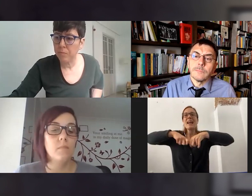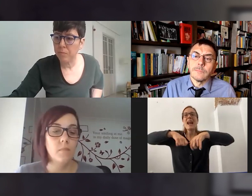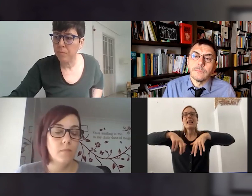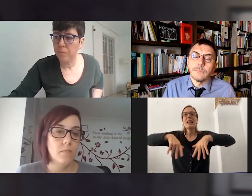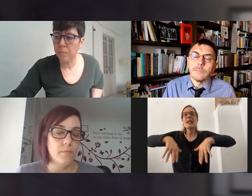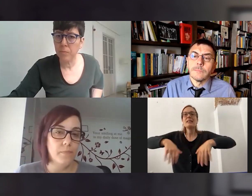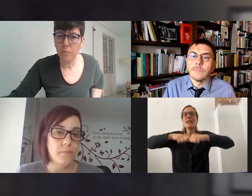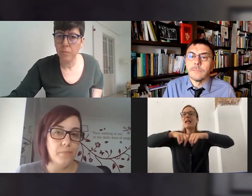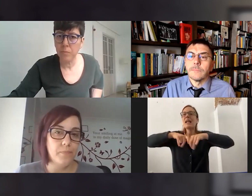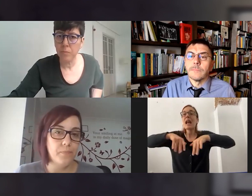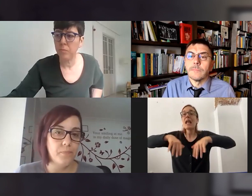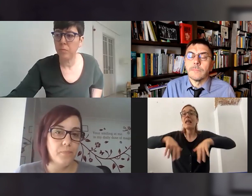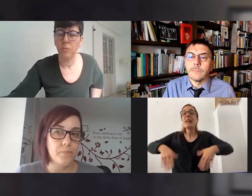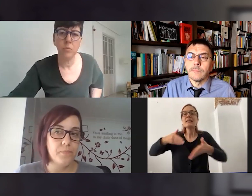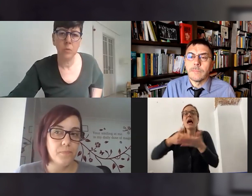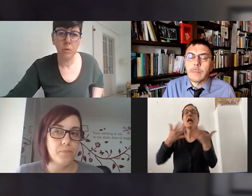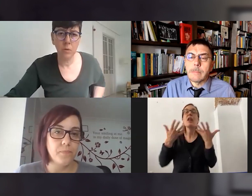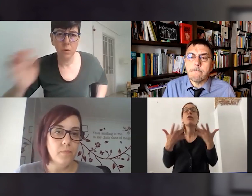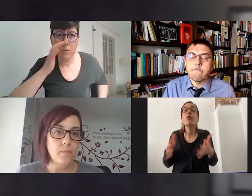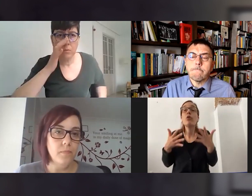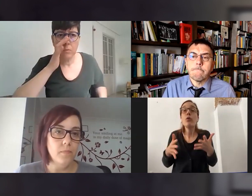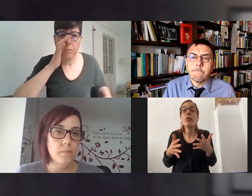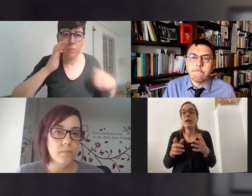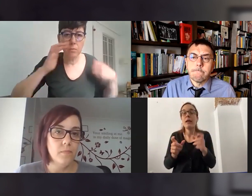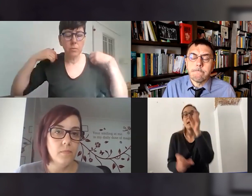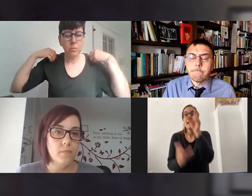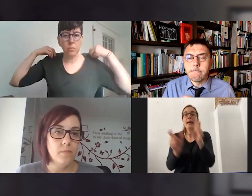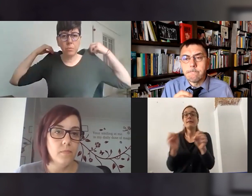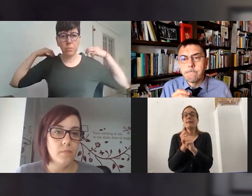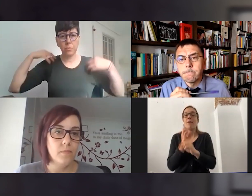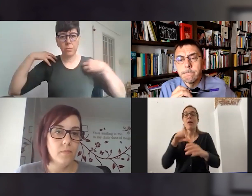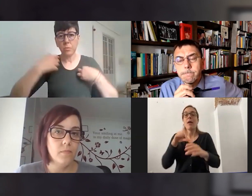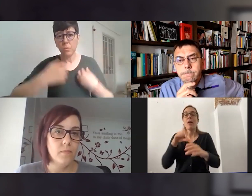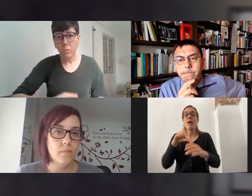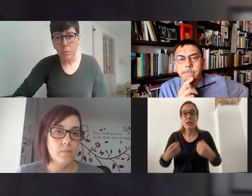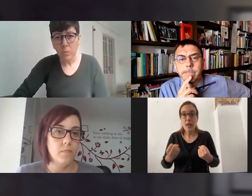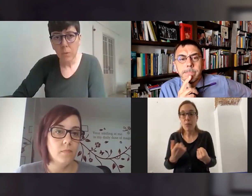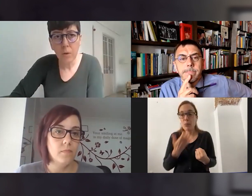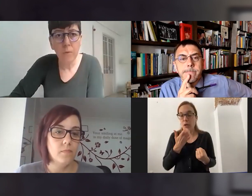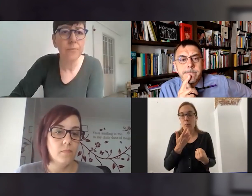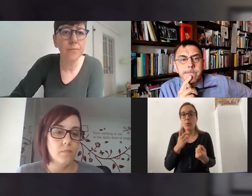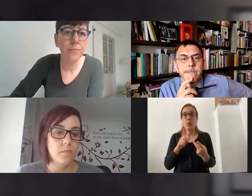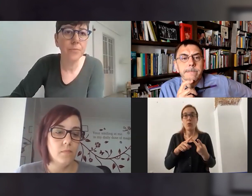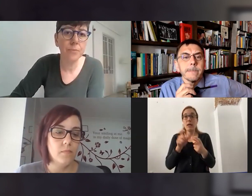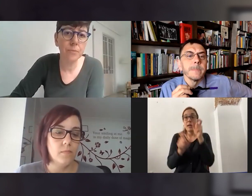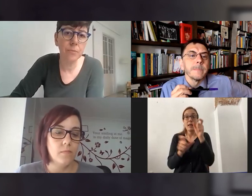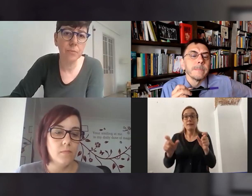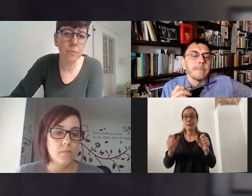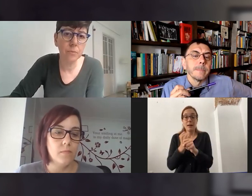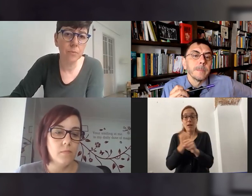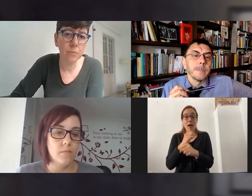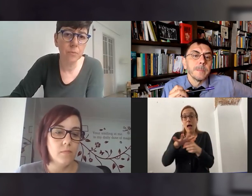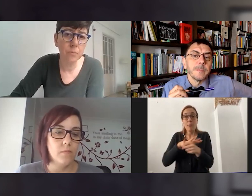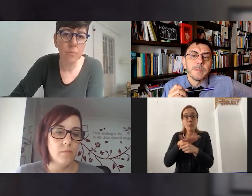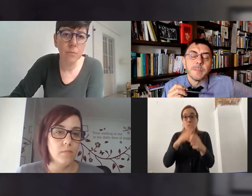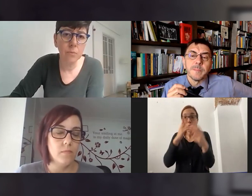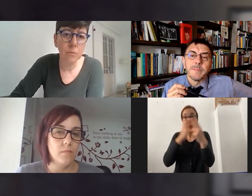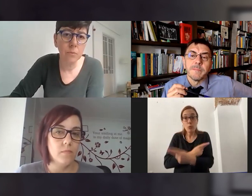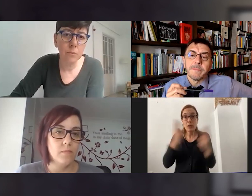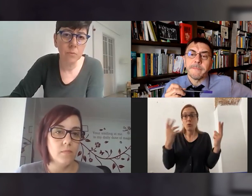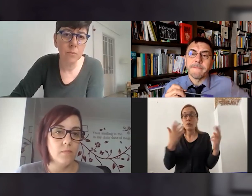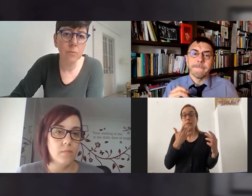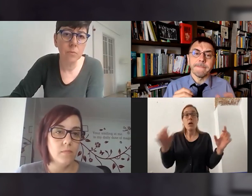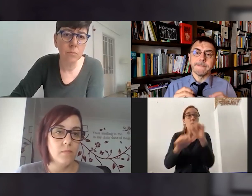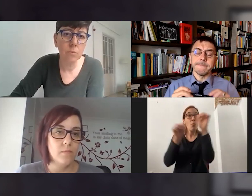para liderar el cambio hacia un modelo que blinde la sanidad pública, y así en todos los ámbitos. Cuando fracasa el modelo del Partido Popular,